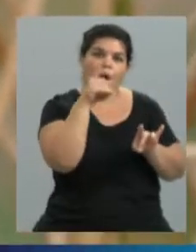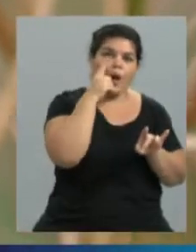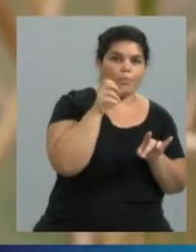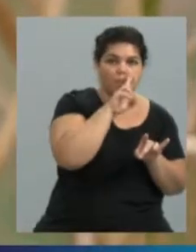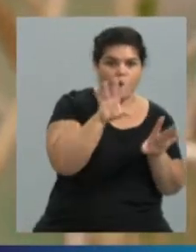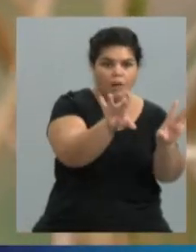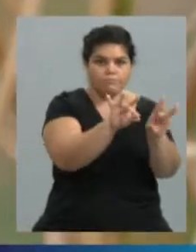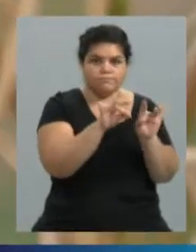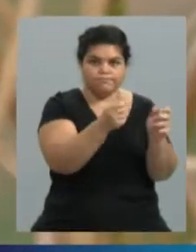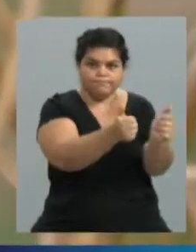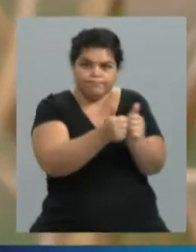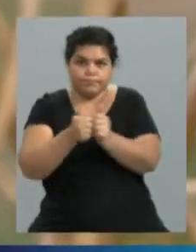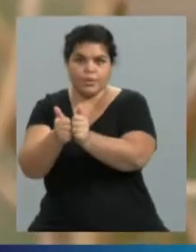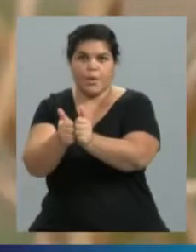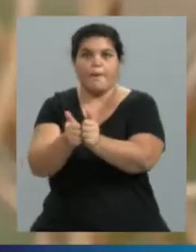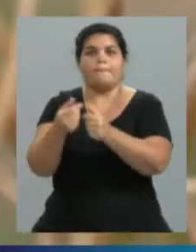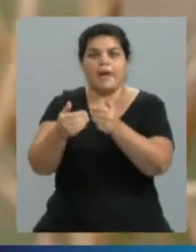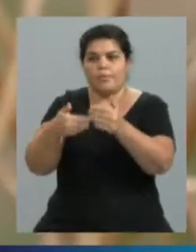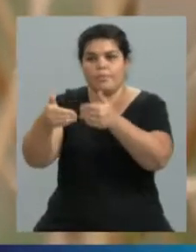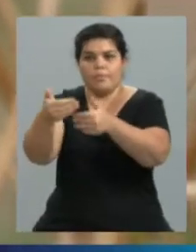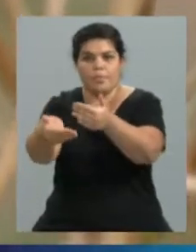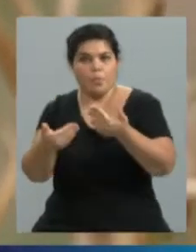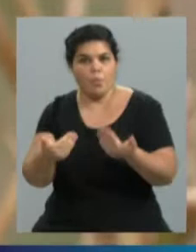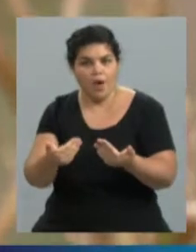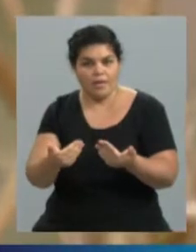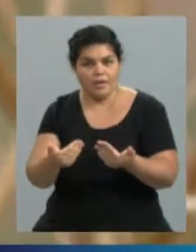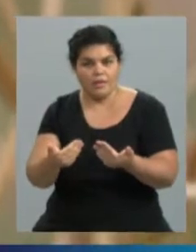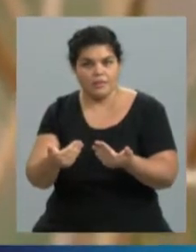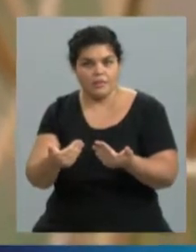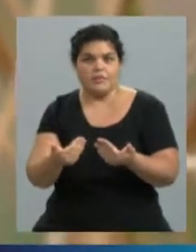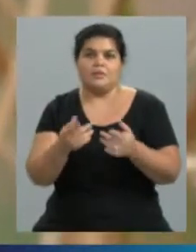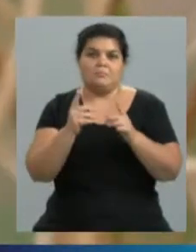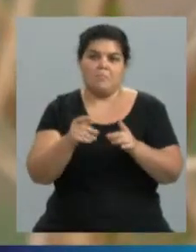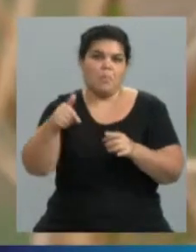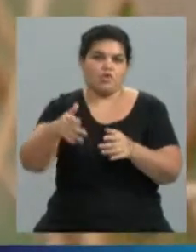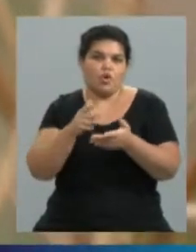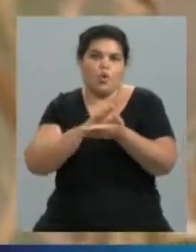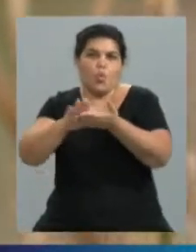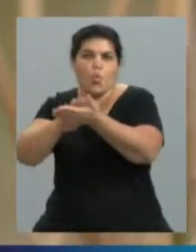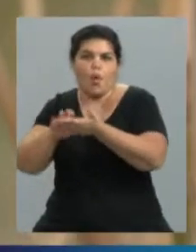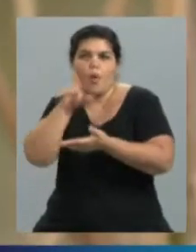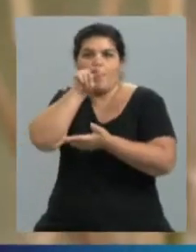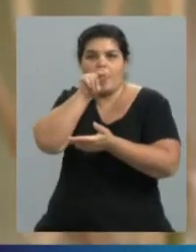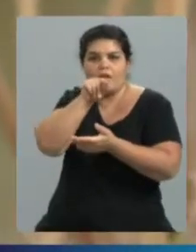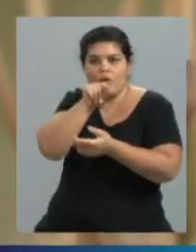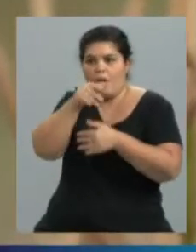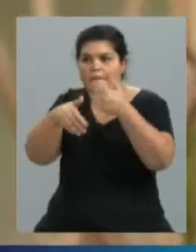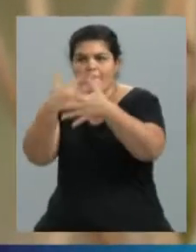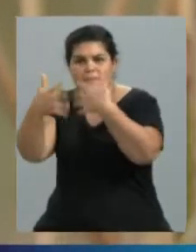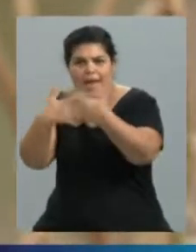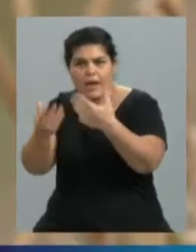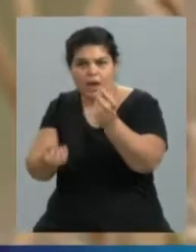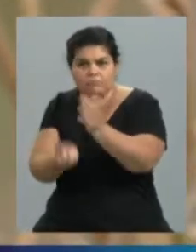de nuevos linajes que a su vez tienen la posibilidad de evolucionar y diferenciarse en nuevas especies. O sea que están cumpliendo con la teoría de